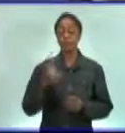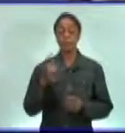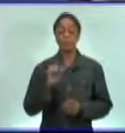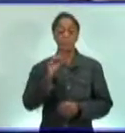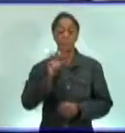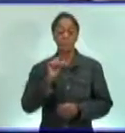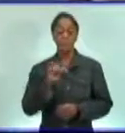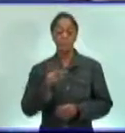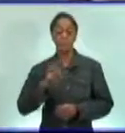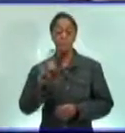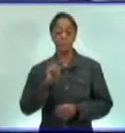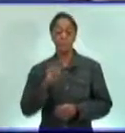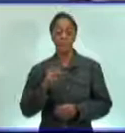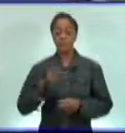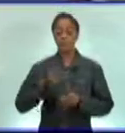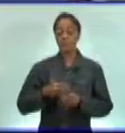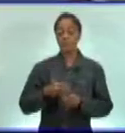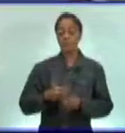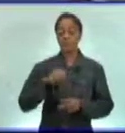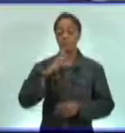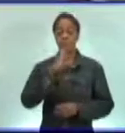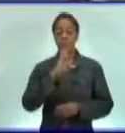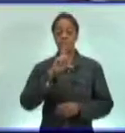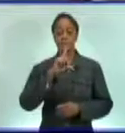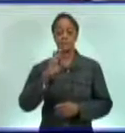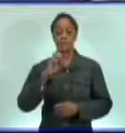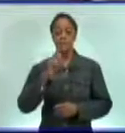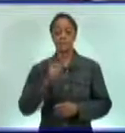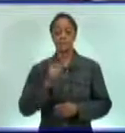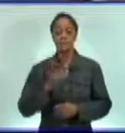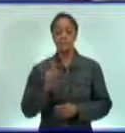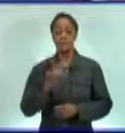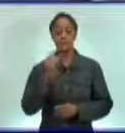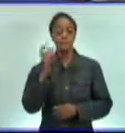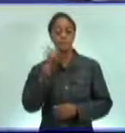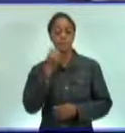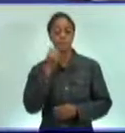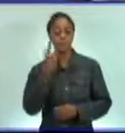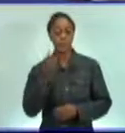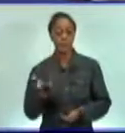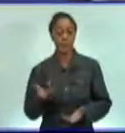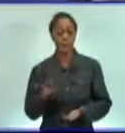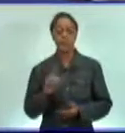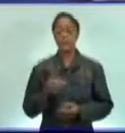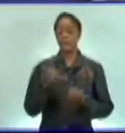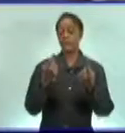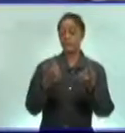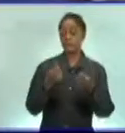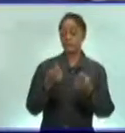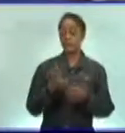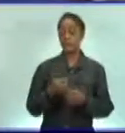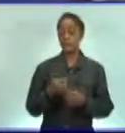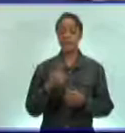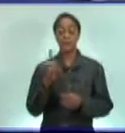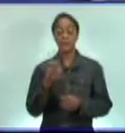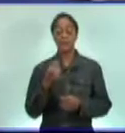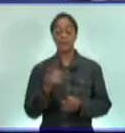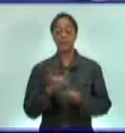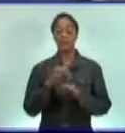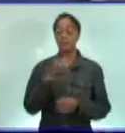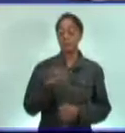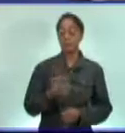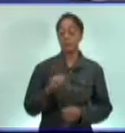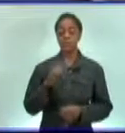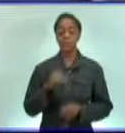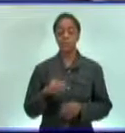pequeña unidad llamada célula, que no se puede ver a simple vista, necesita de un instrumento que